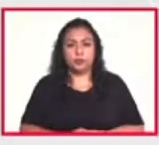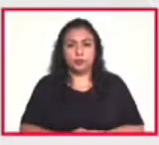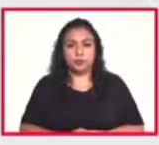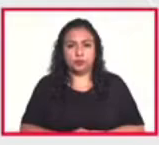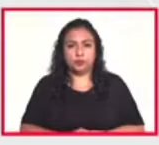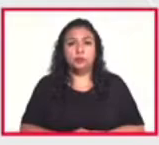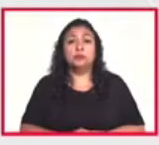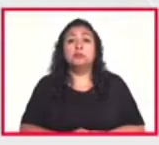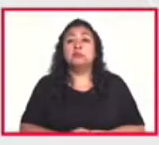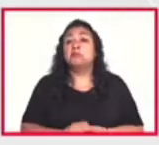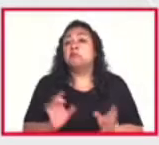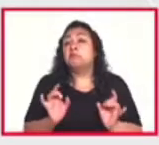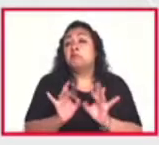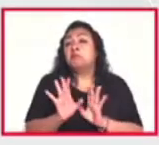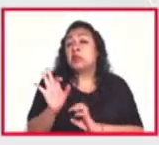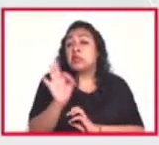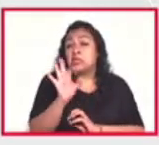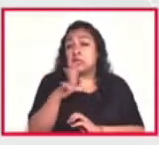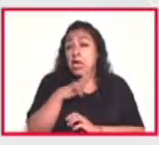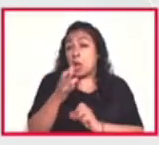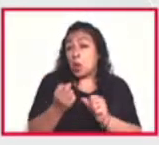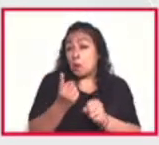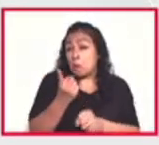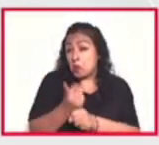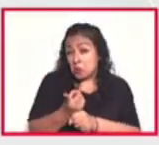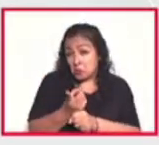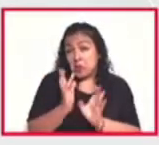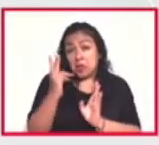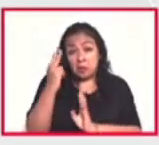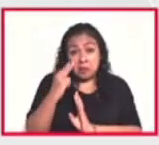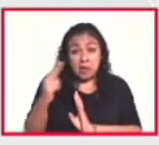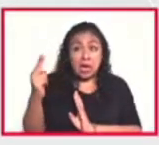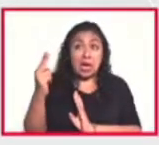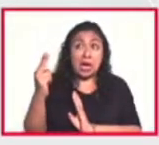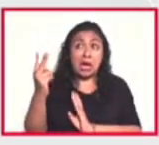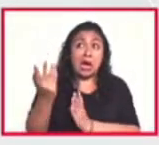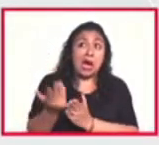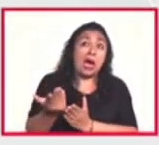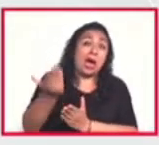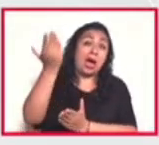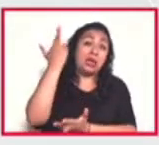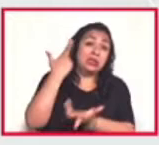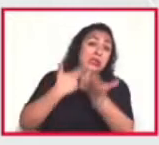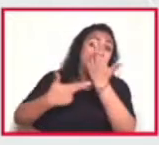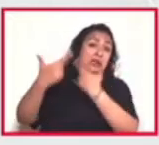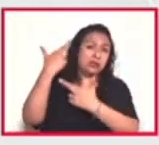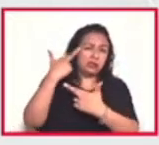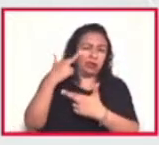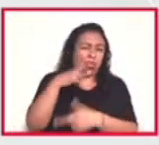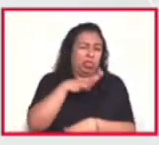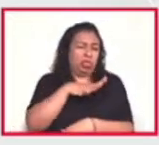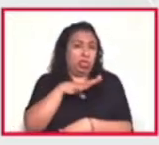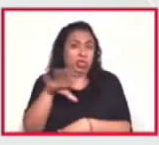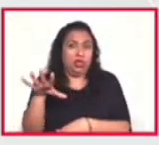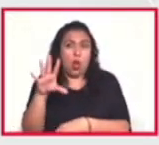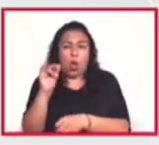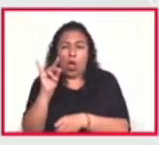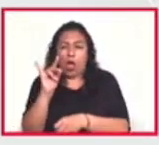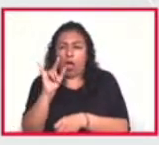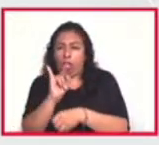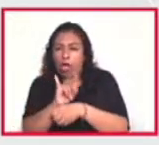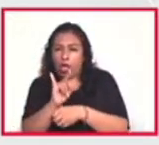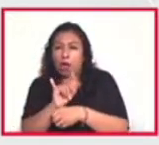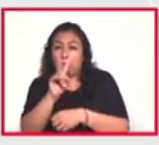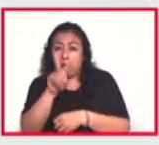Si tuviéramos la oportunidad de viajar al pasado, ¿qué tan increíble o ficticia sería la realidad política